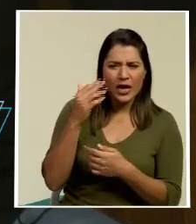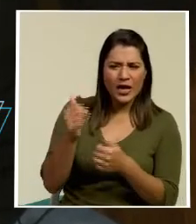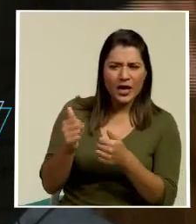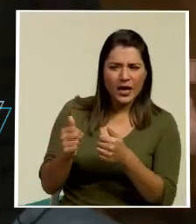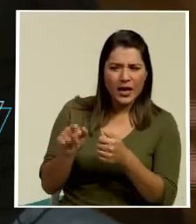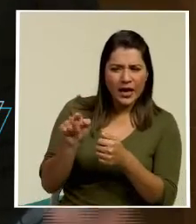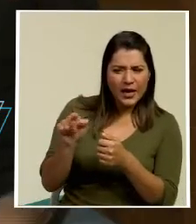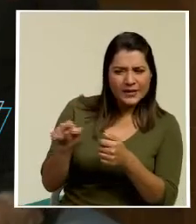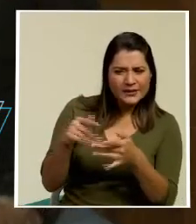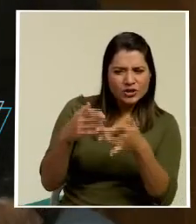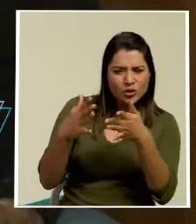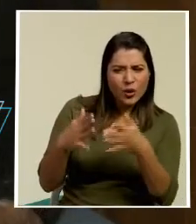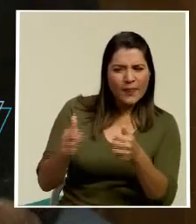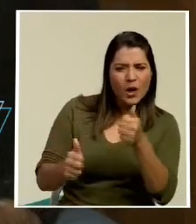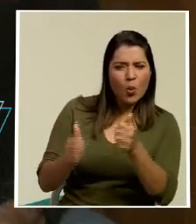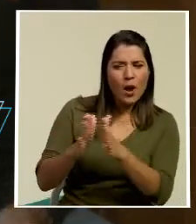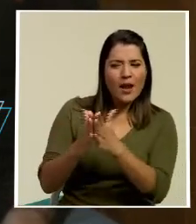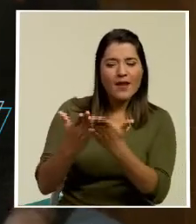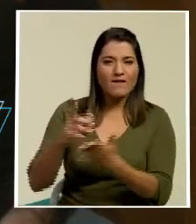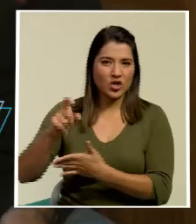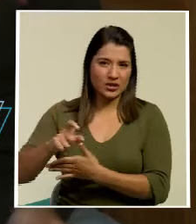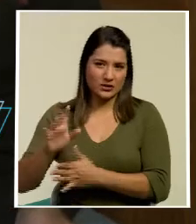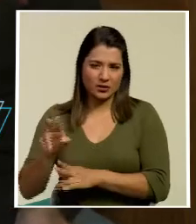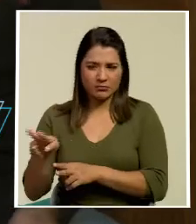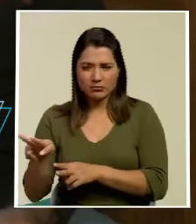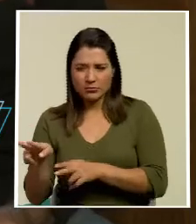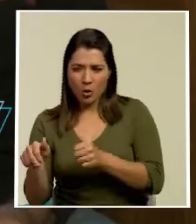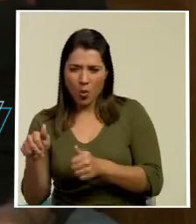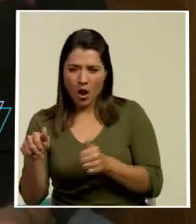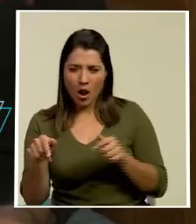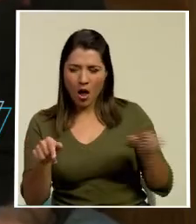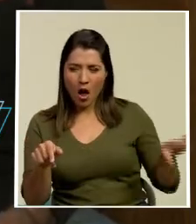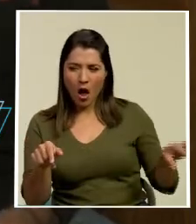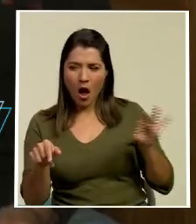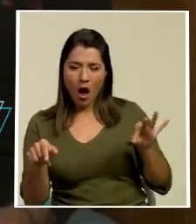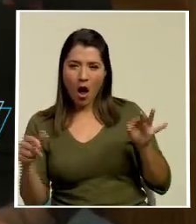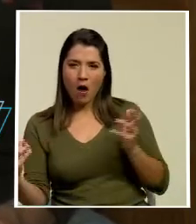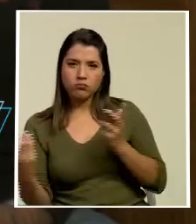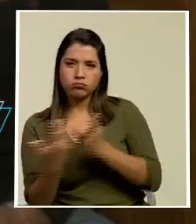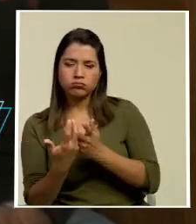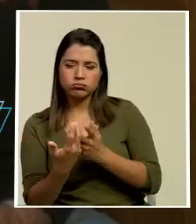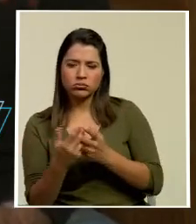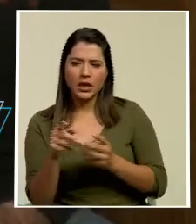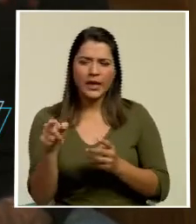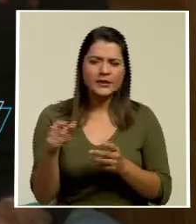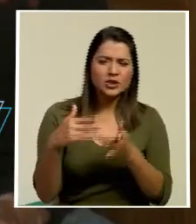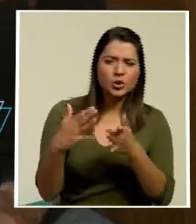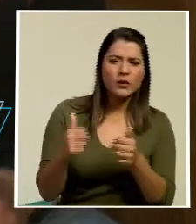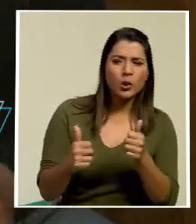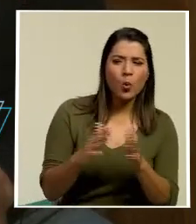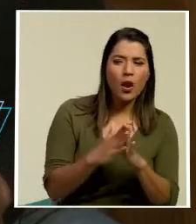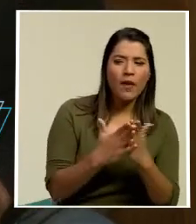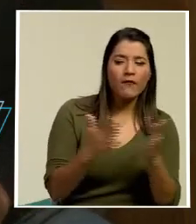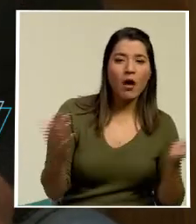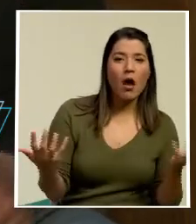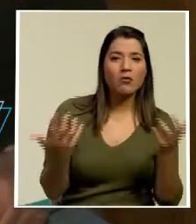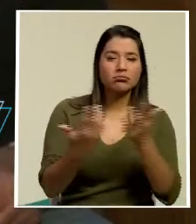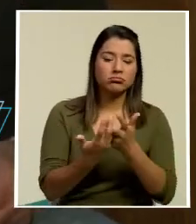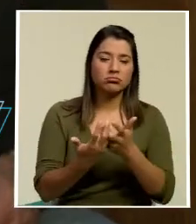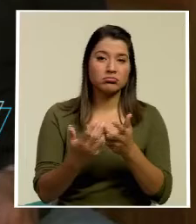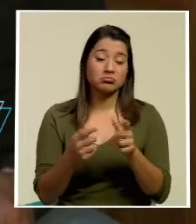cuál texto. Un poco eso, y en esa dinámica de lo intuitivo, pues logré